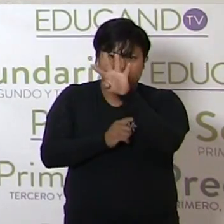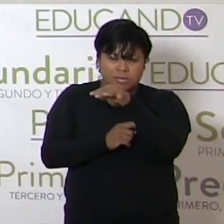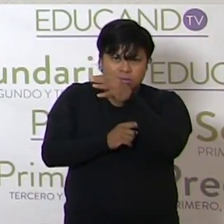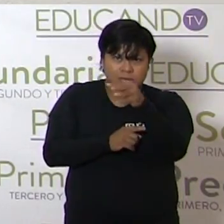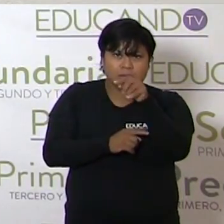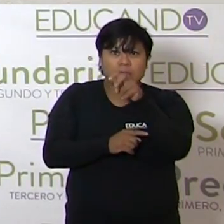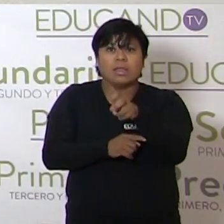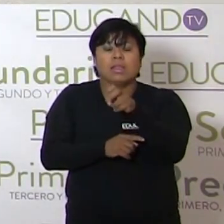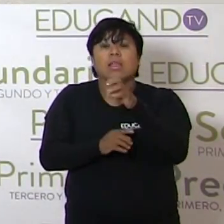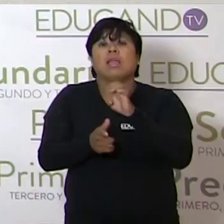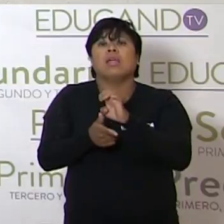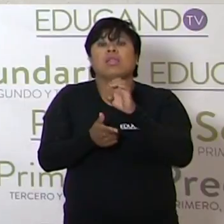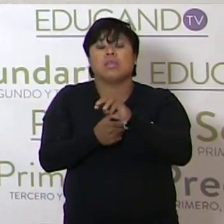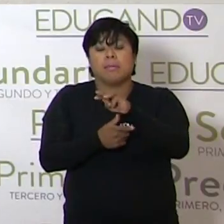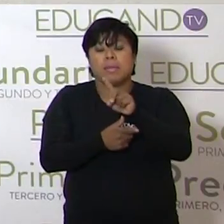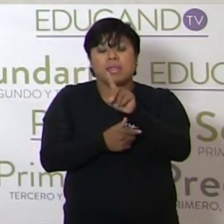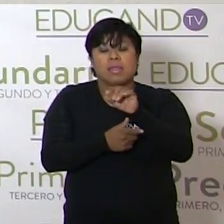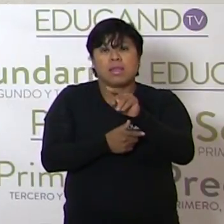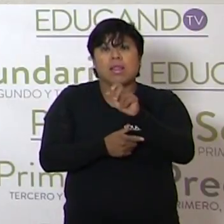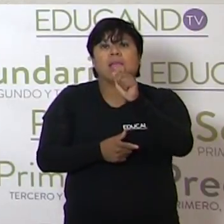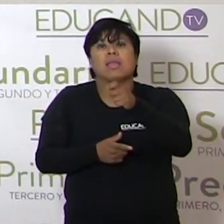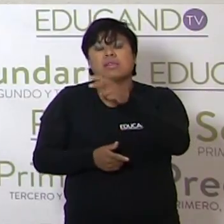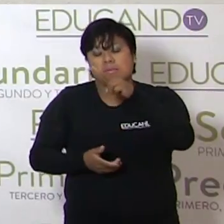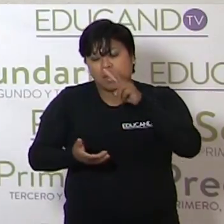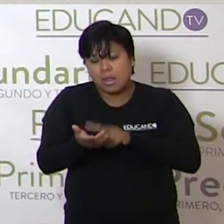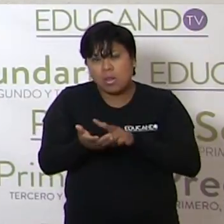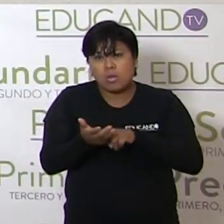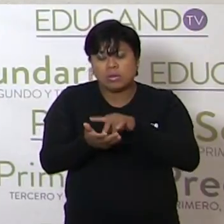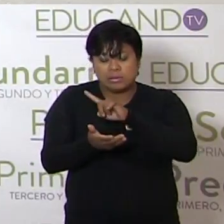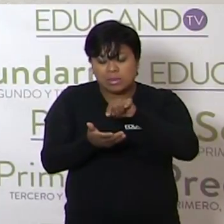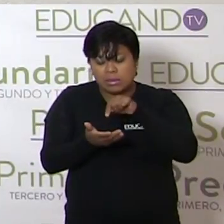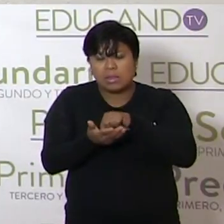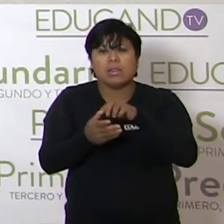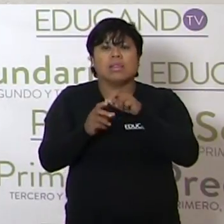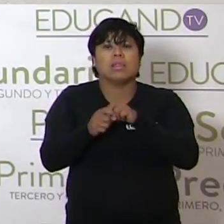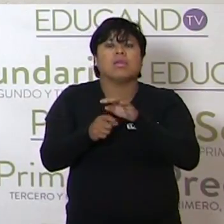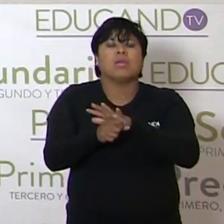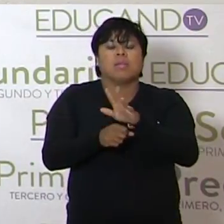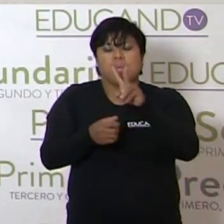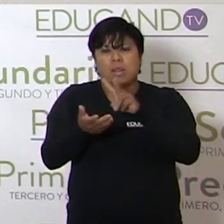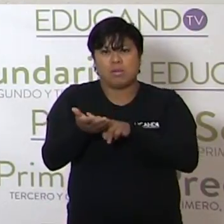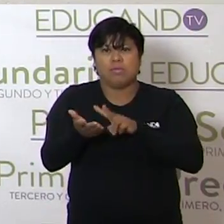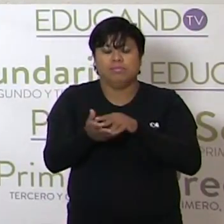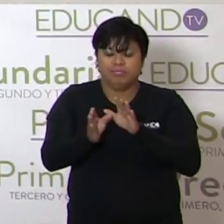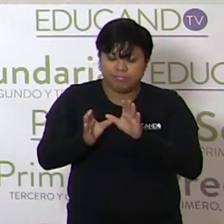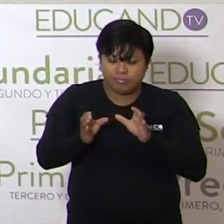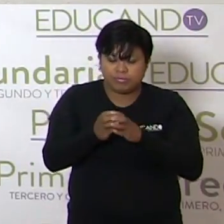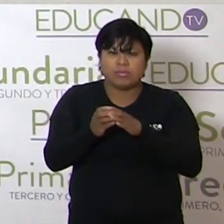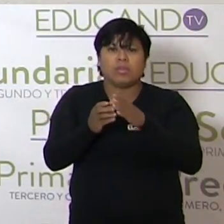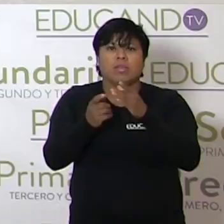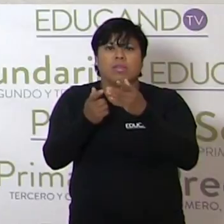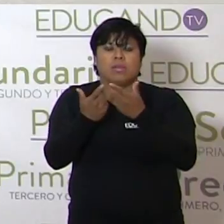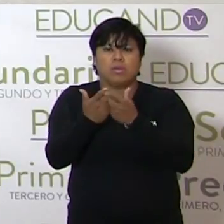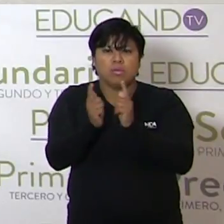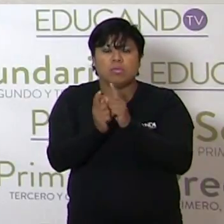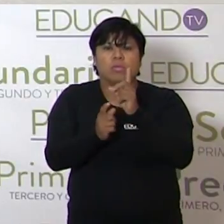la mediana es el valor central de ese conjunto de datos ordenados. Vamos a ponerlo.